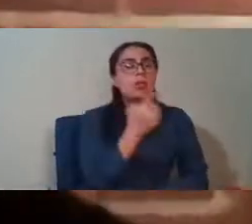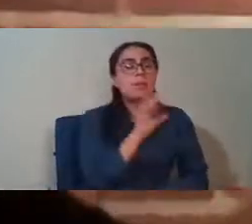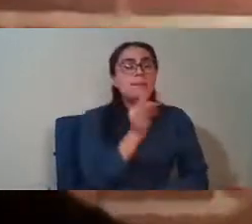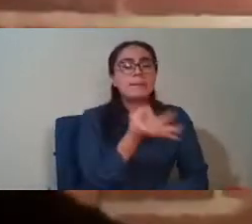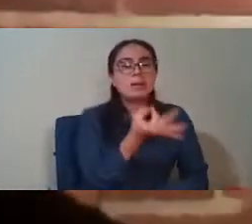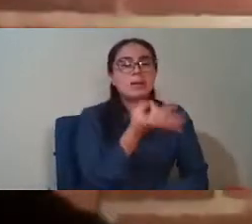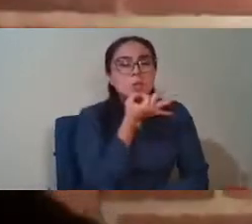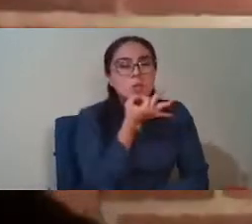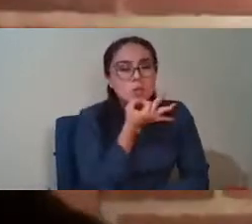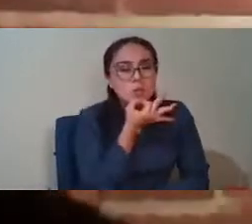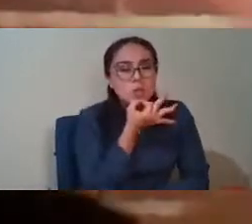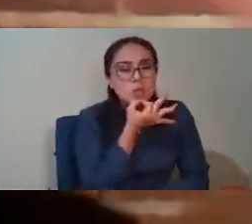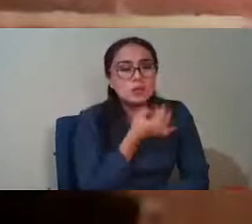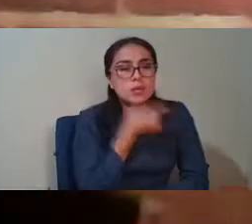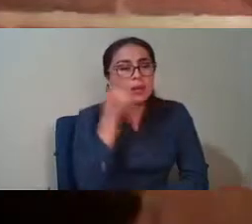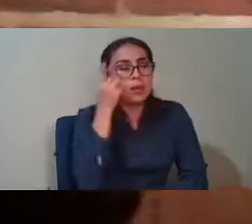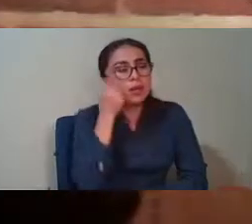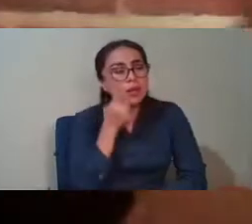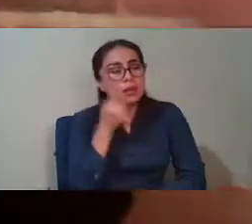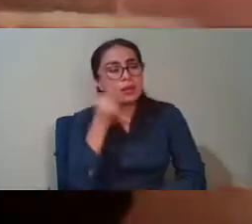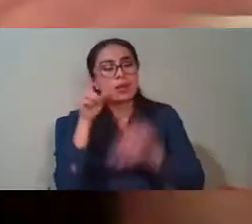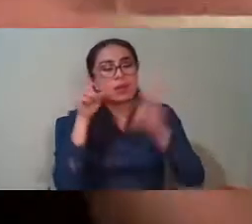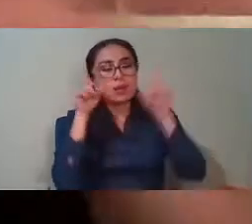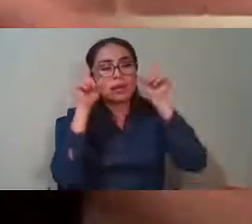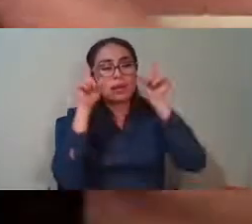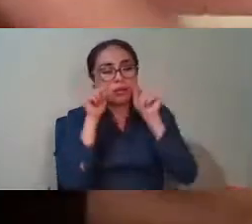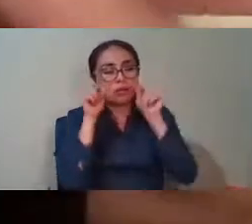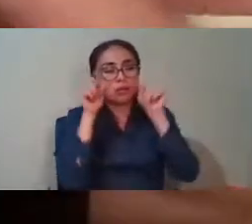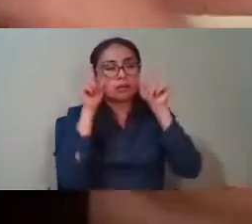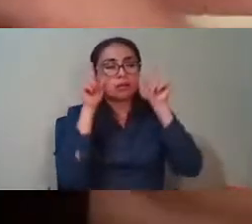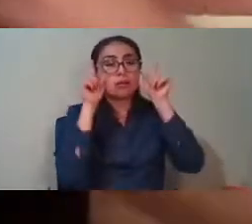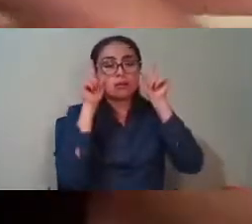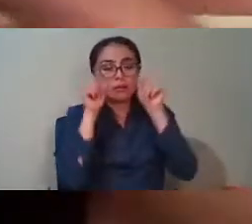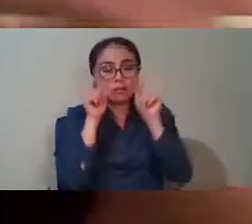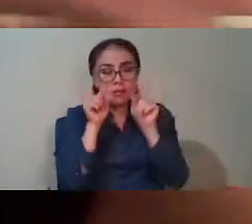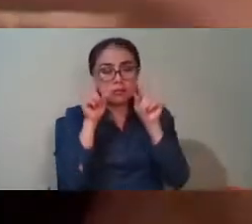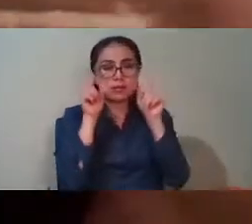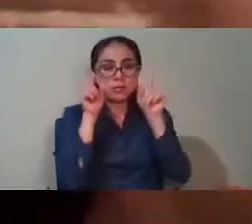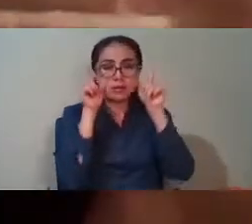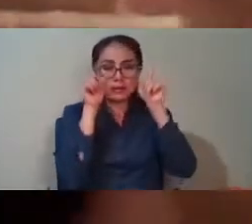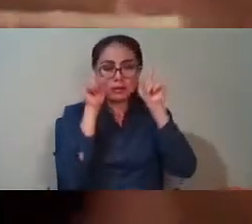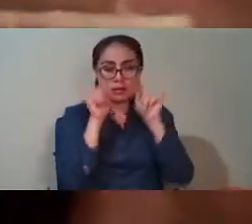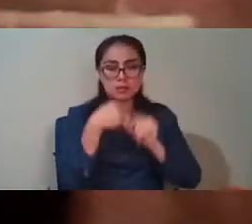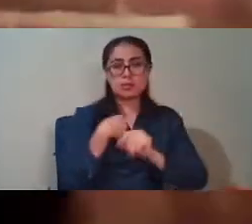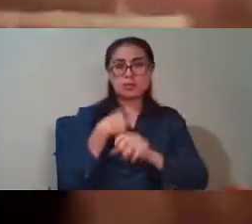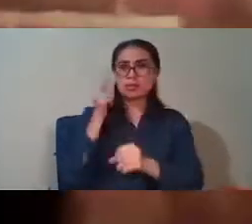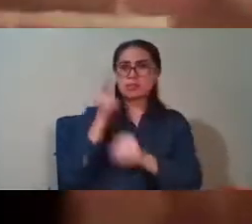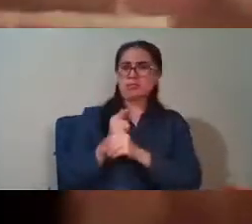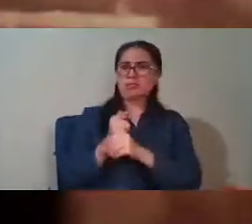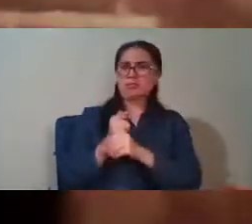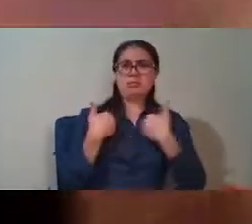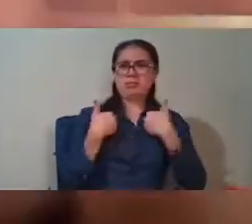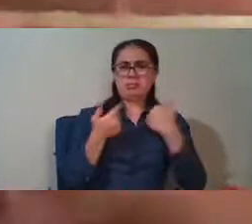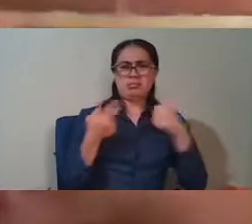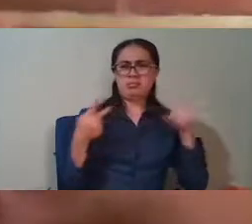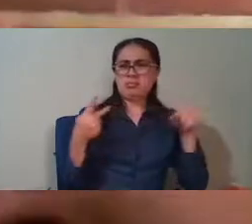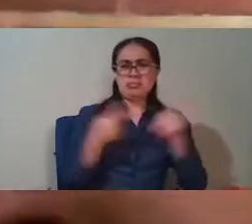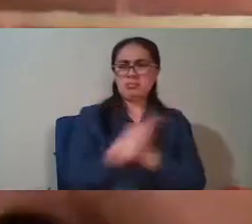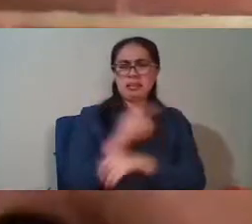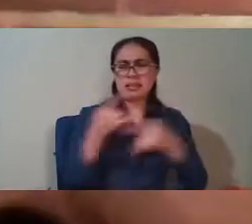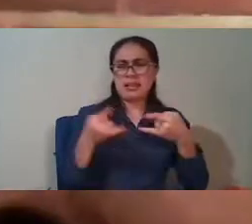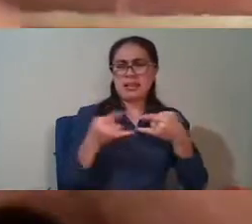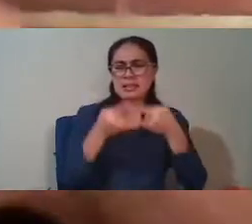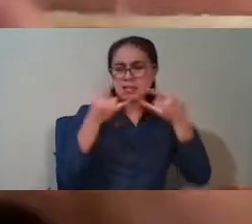conseguido dormitar, cerrar los ojos y aceptar la posibilidad de no entender lo que se está explicando, sabiendo